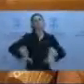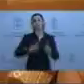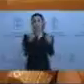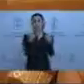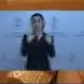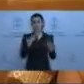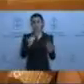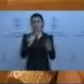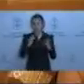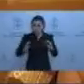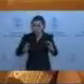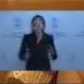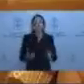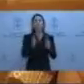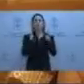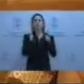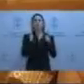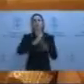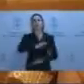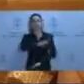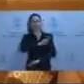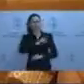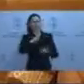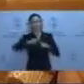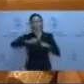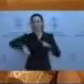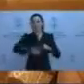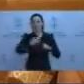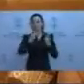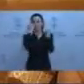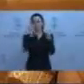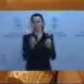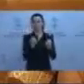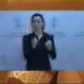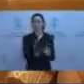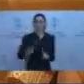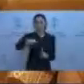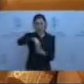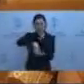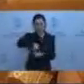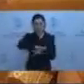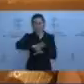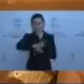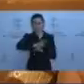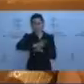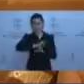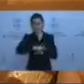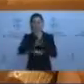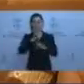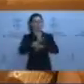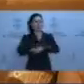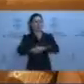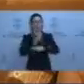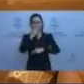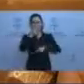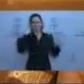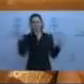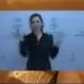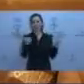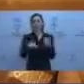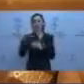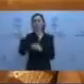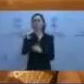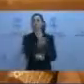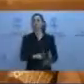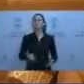los registros de bienes, intereses y actividades de los altos cargos estarán constituidos en la Consejería de Interior y Administraciones Públicas, el equivalente entonces,